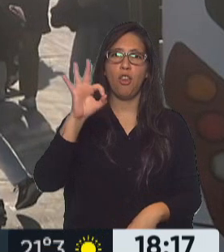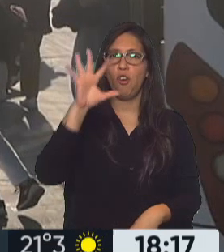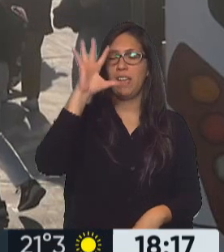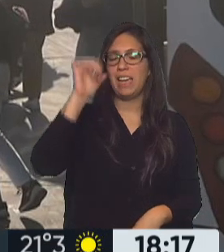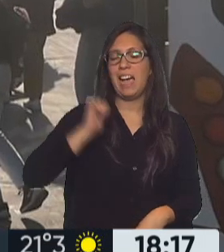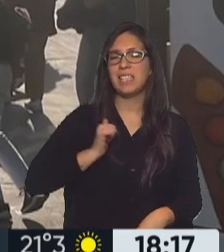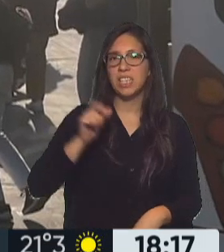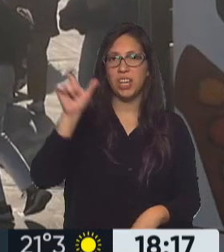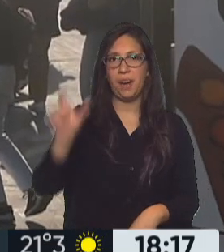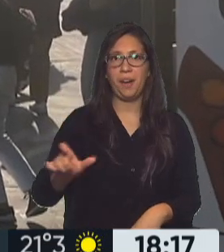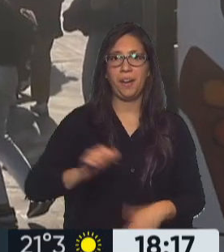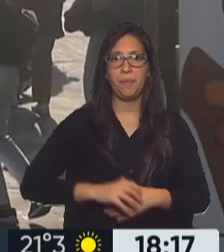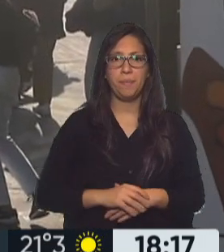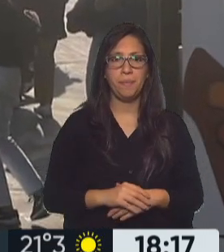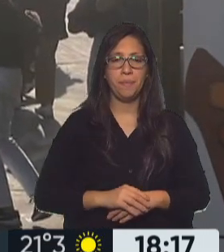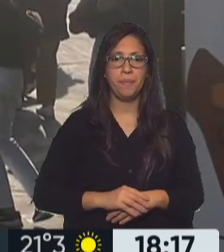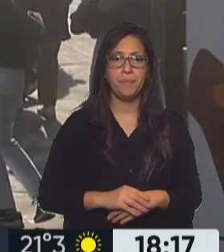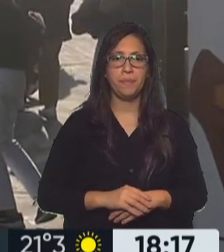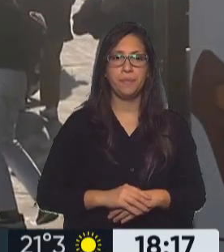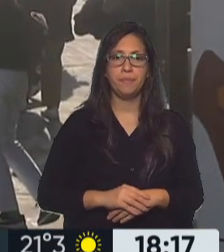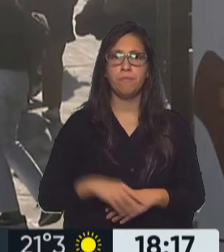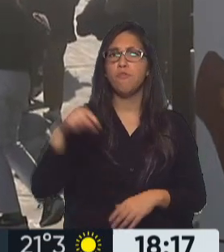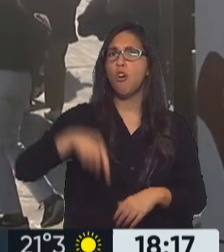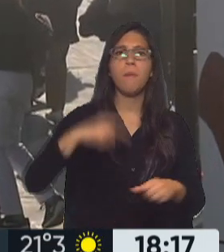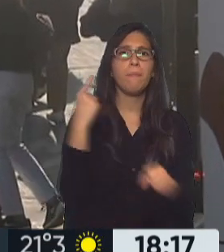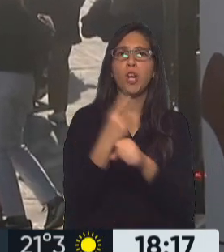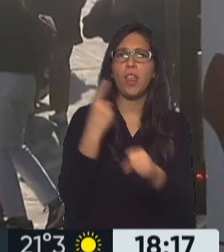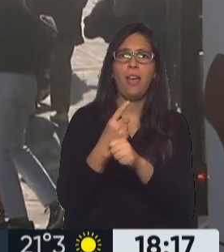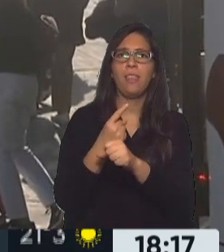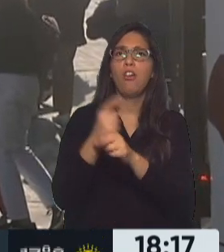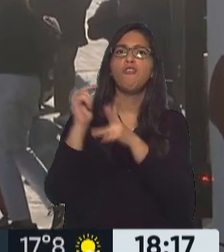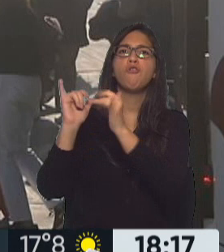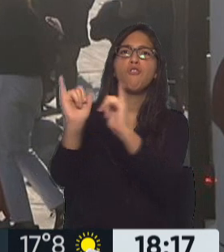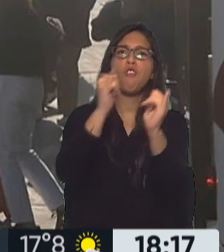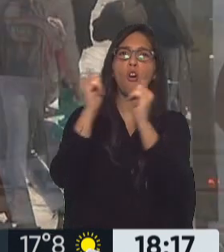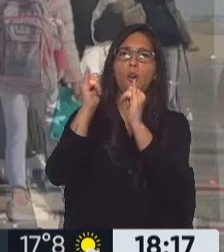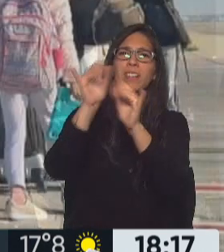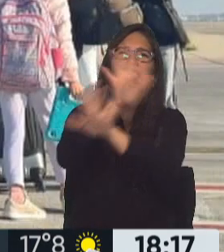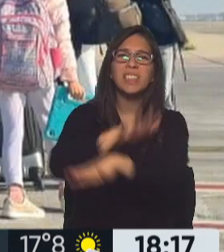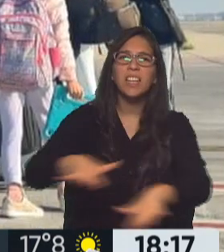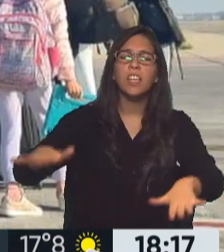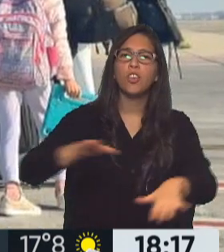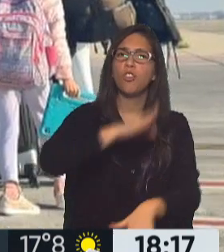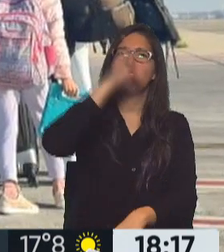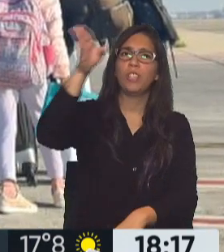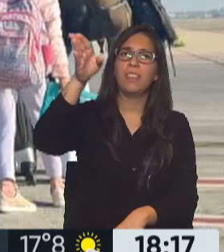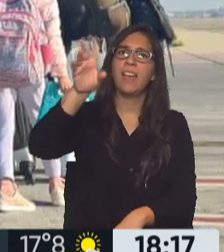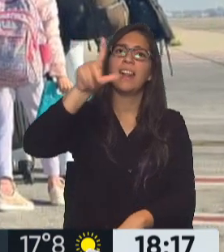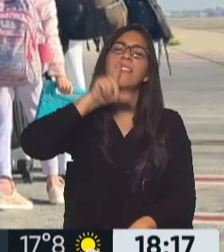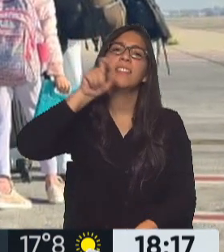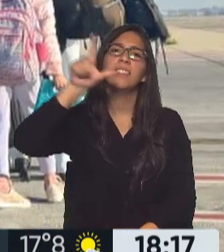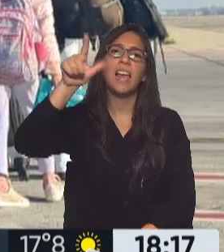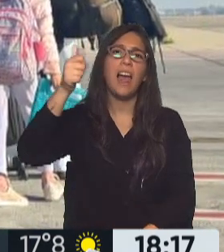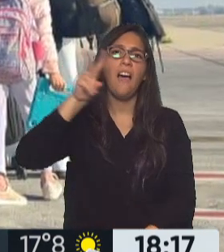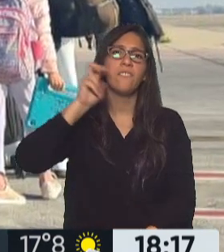Hoy la prioridad es sacar a los pibes y a las pibas que están allí, a los chicos que están en Tel Aviv